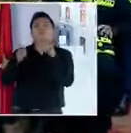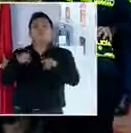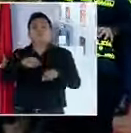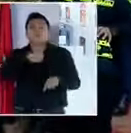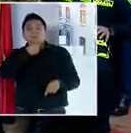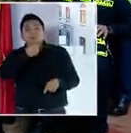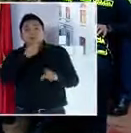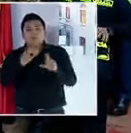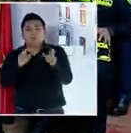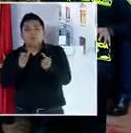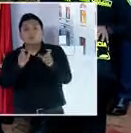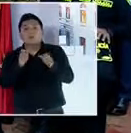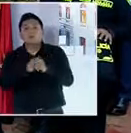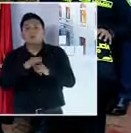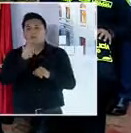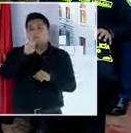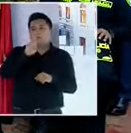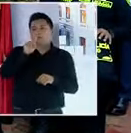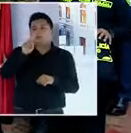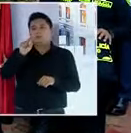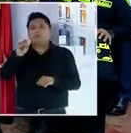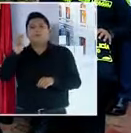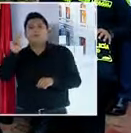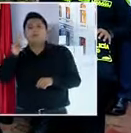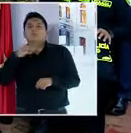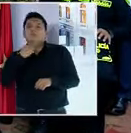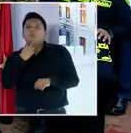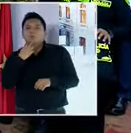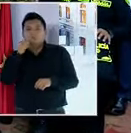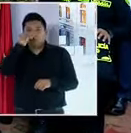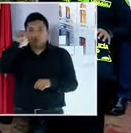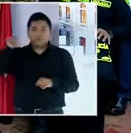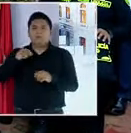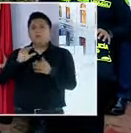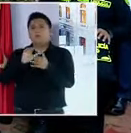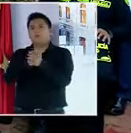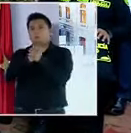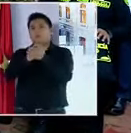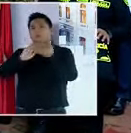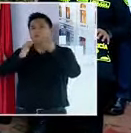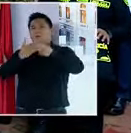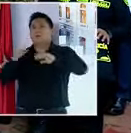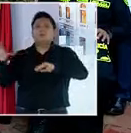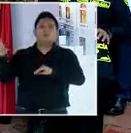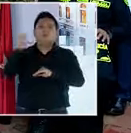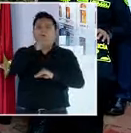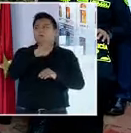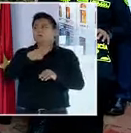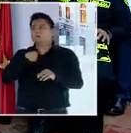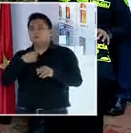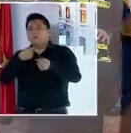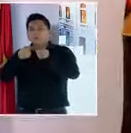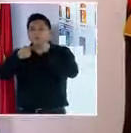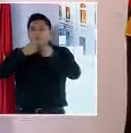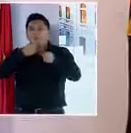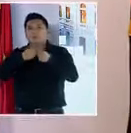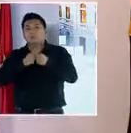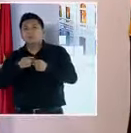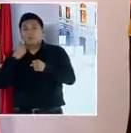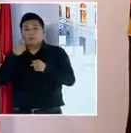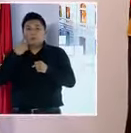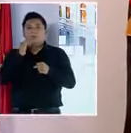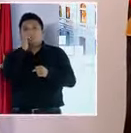Estéreo 91.2 de FM, a la comunidad en general, a los medios de comunicación, un saludo